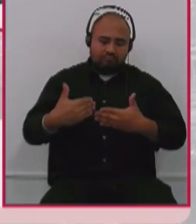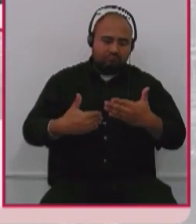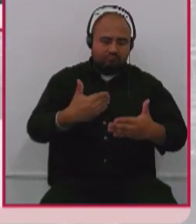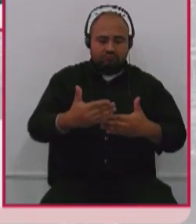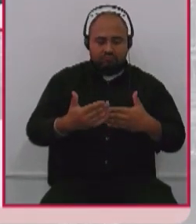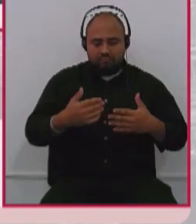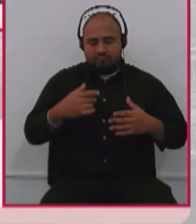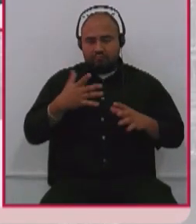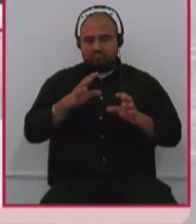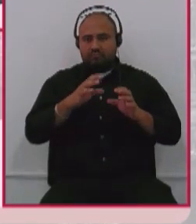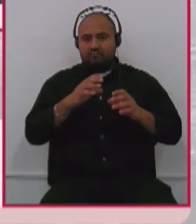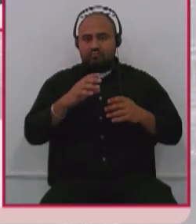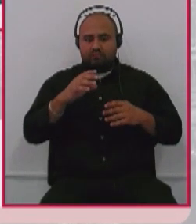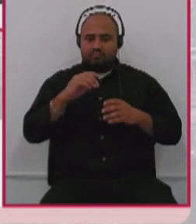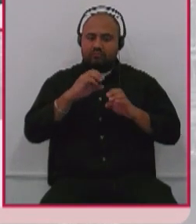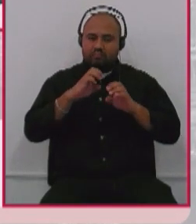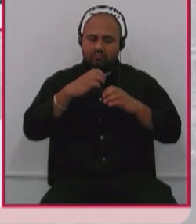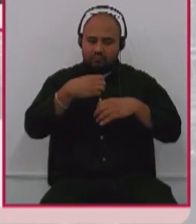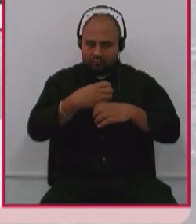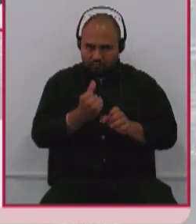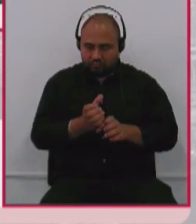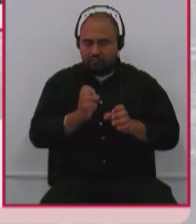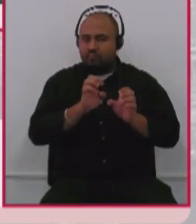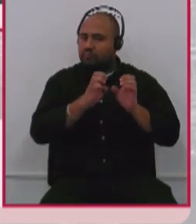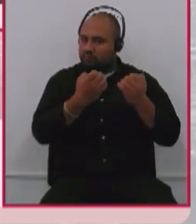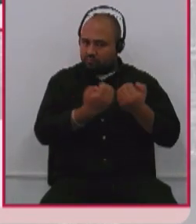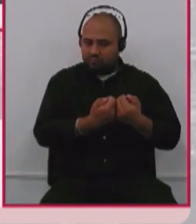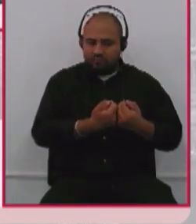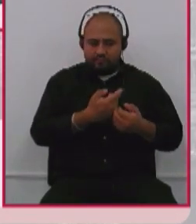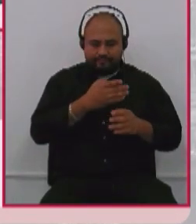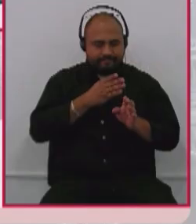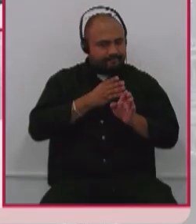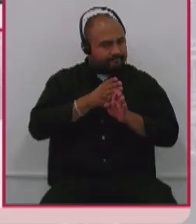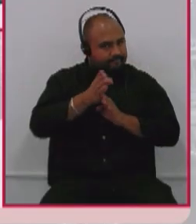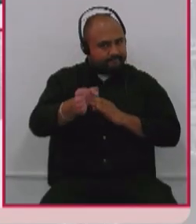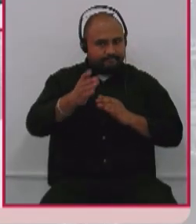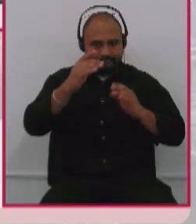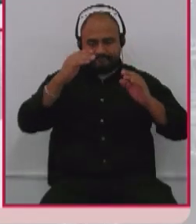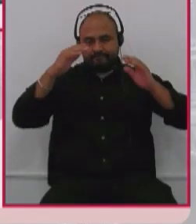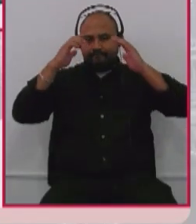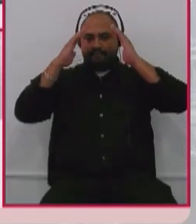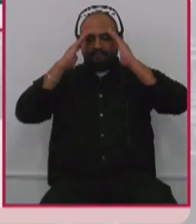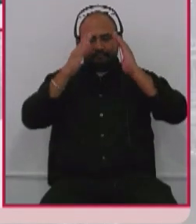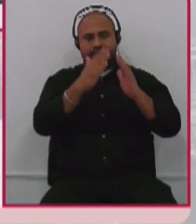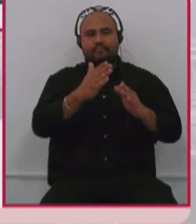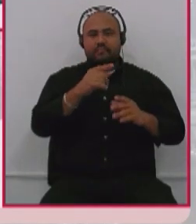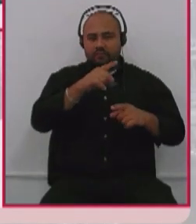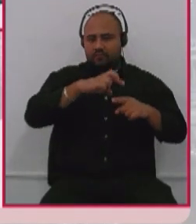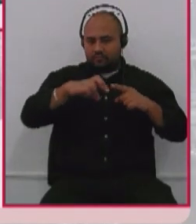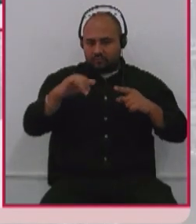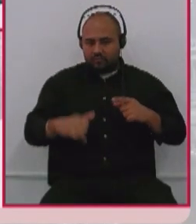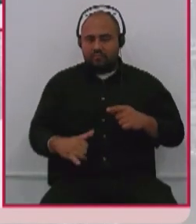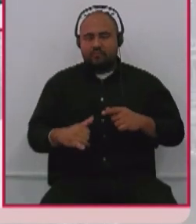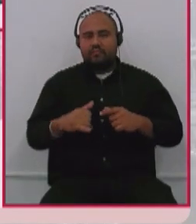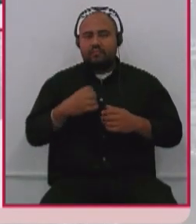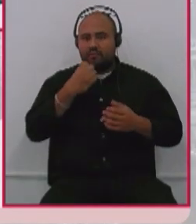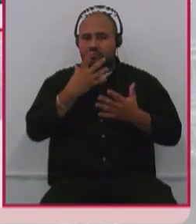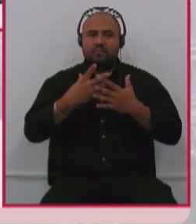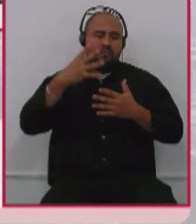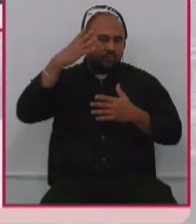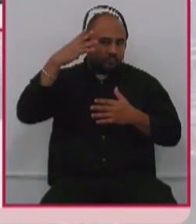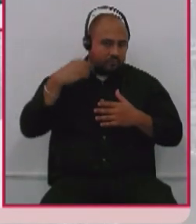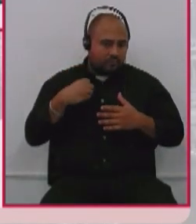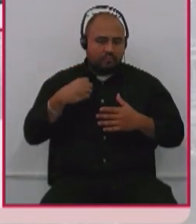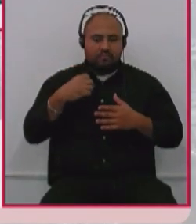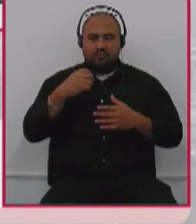se forma un equipo multidisciplinario de alto desempeño, ¿no? Para tratar de colectar experiencias del proyecto, de otros sites,